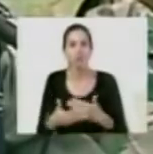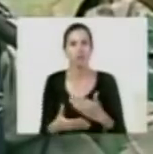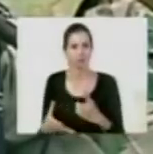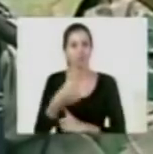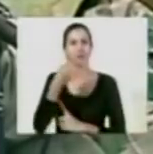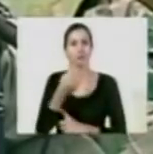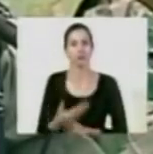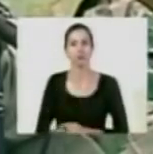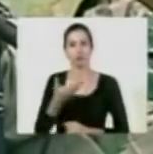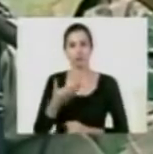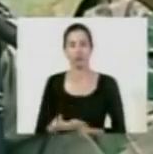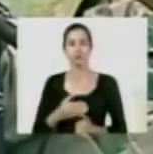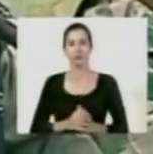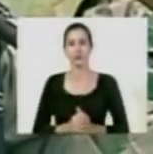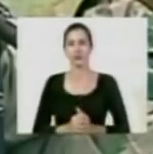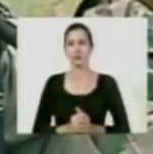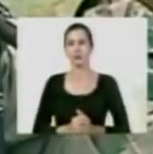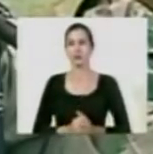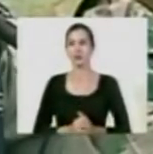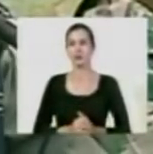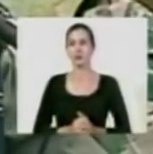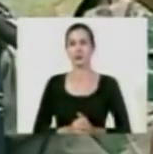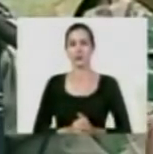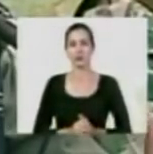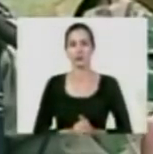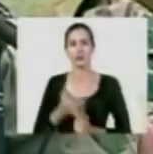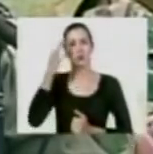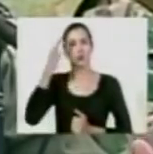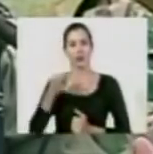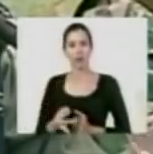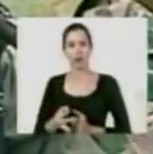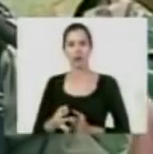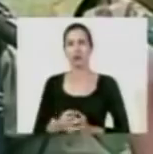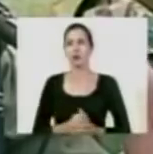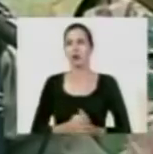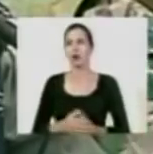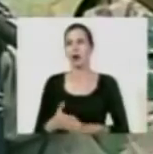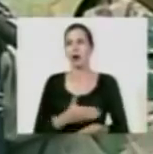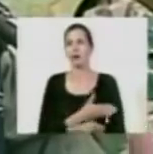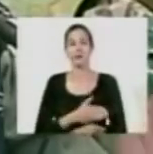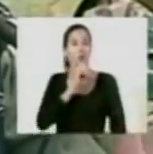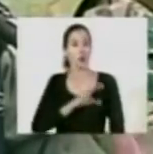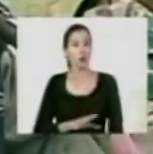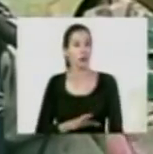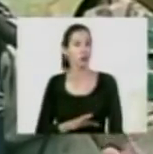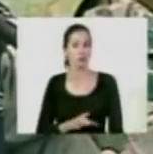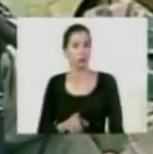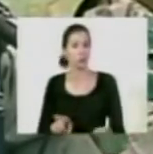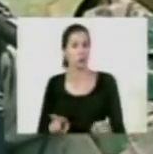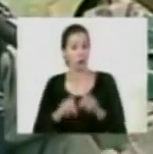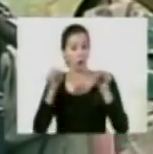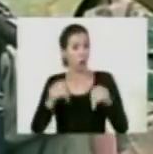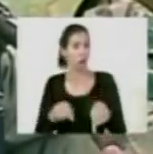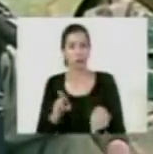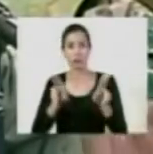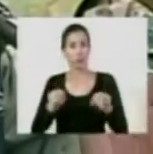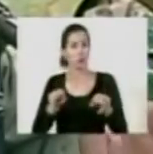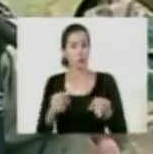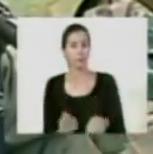importantes. Yo creo que definitivamente no ha habido precedente y estamos dando y sentando las bases para